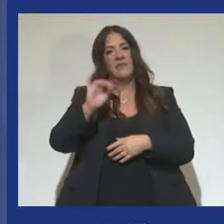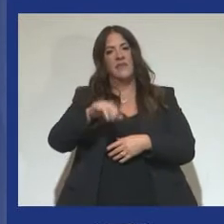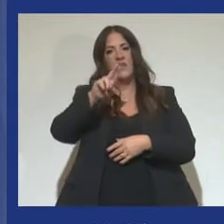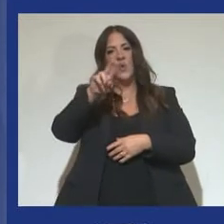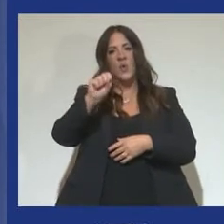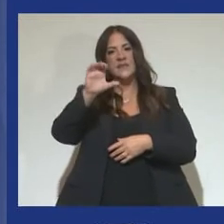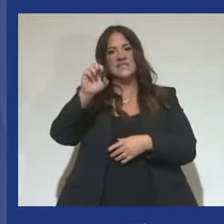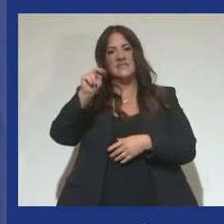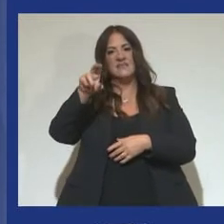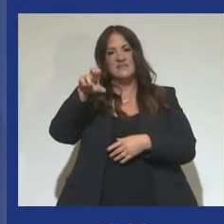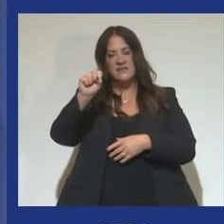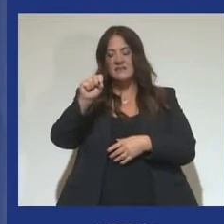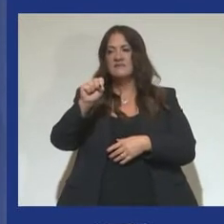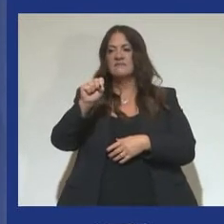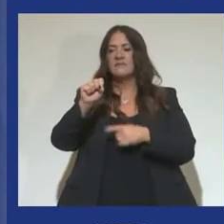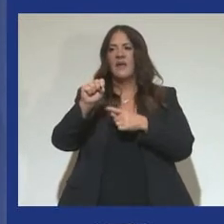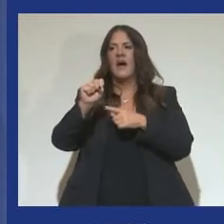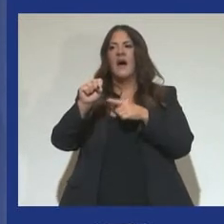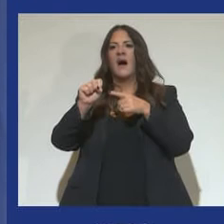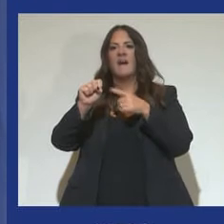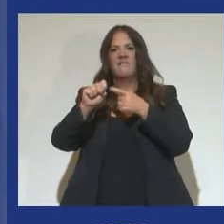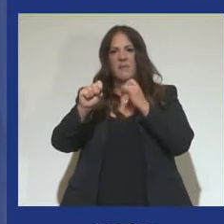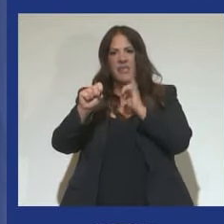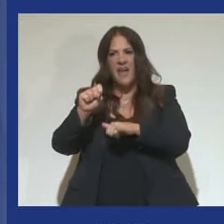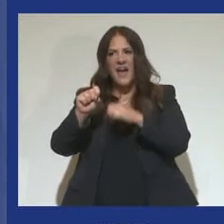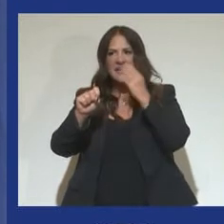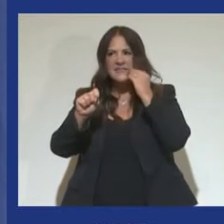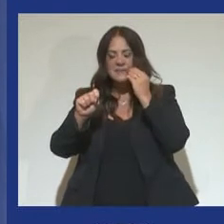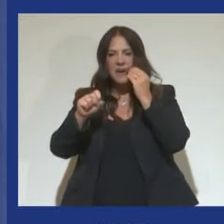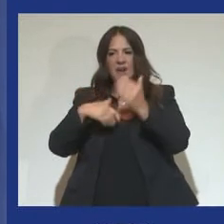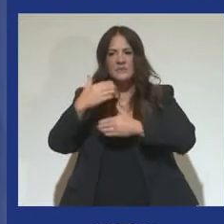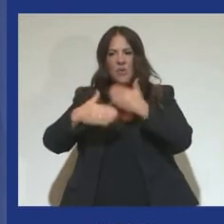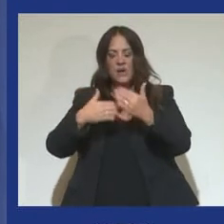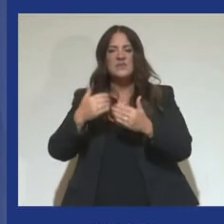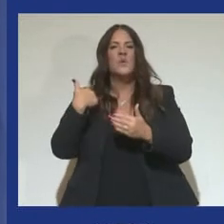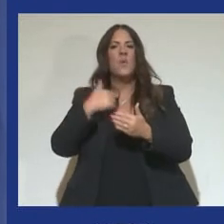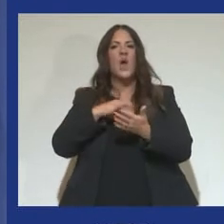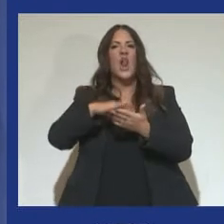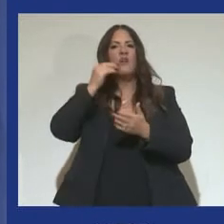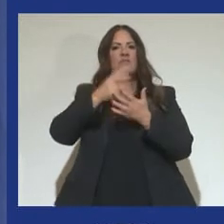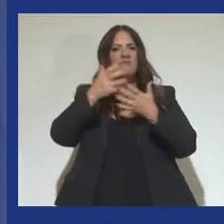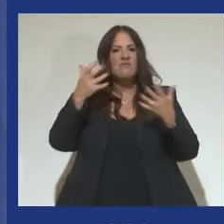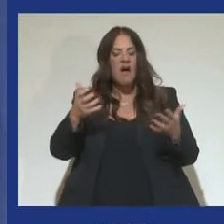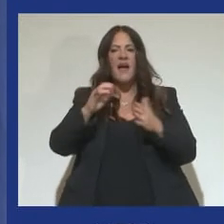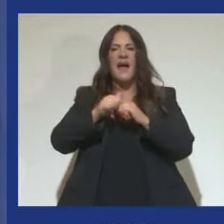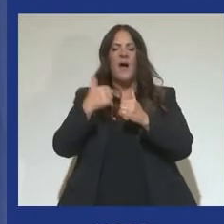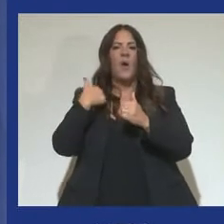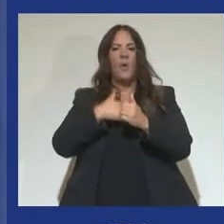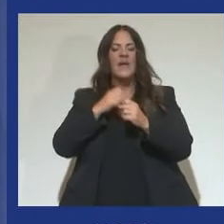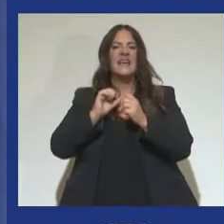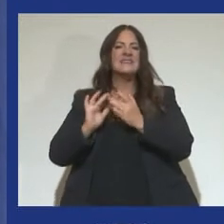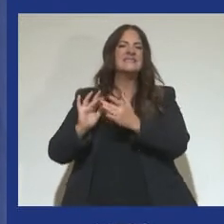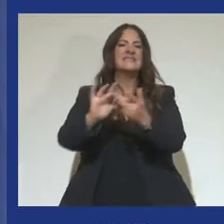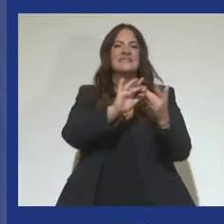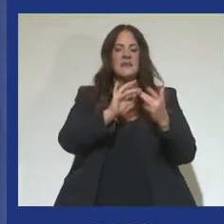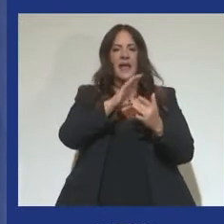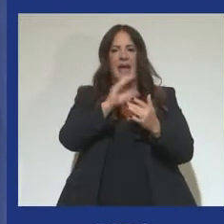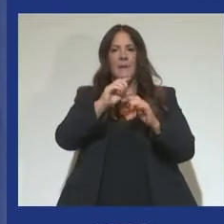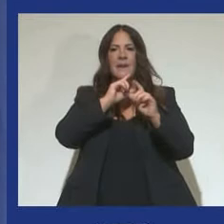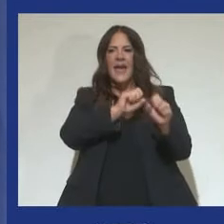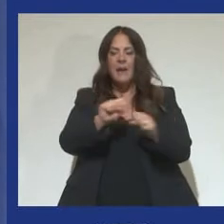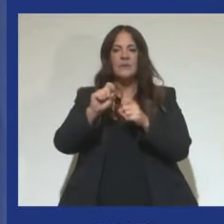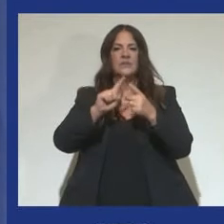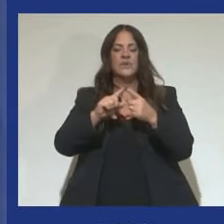california puso más dinero por cápita creo más que ningún otro estado tal vez la mayor parte de los otros estados para